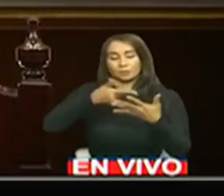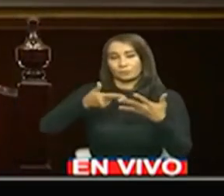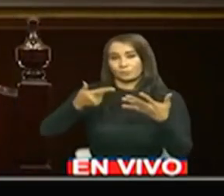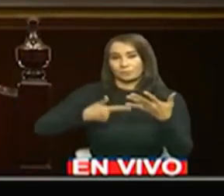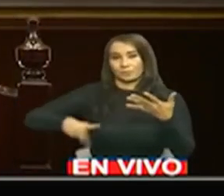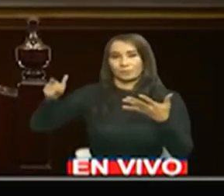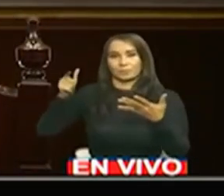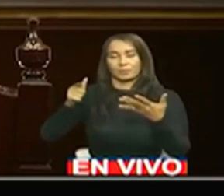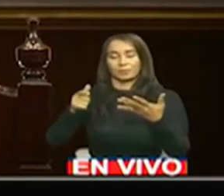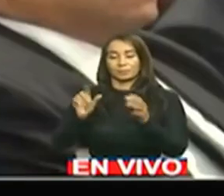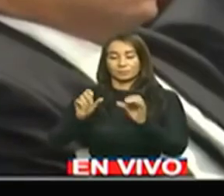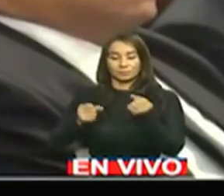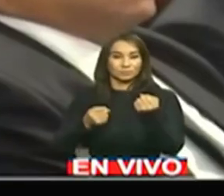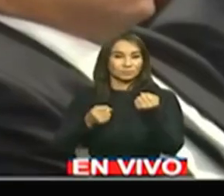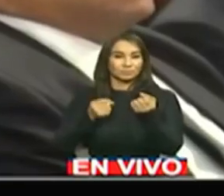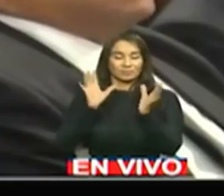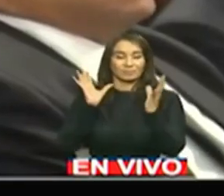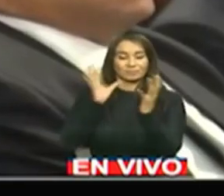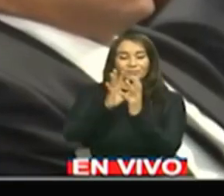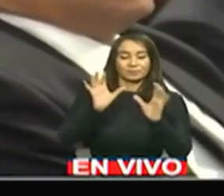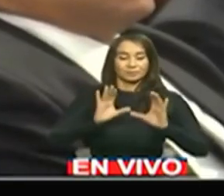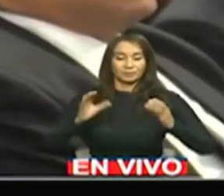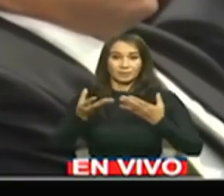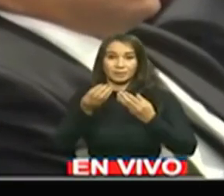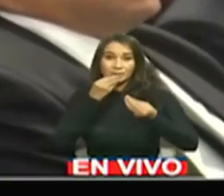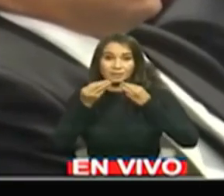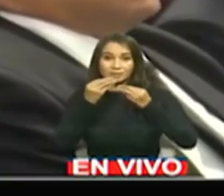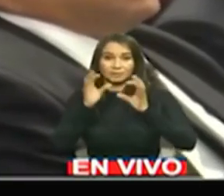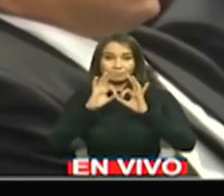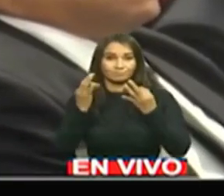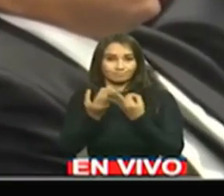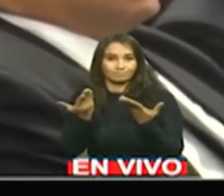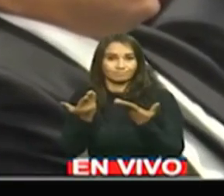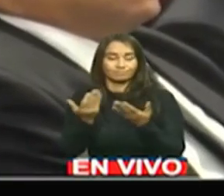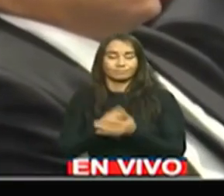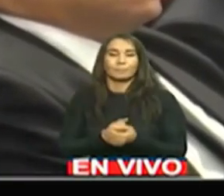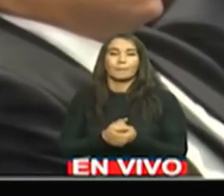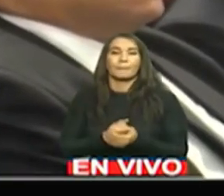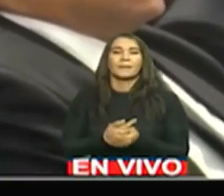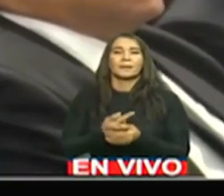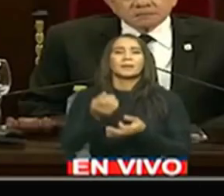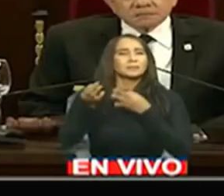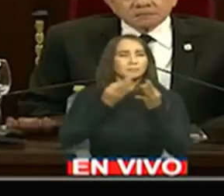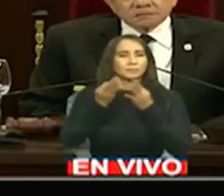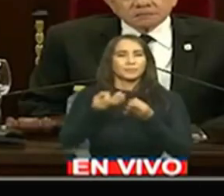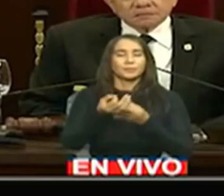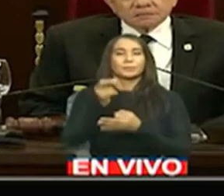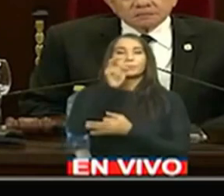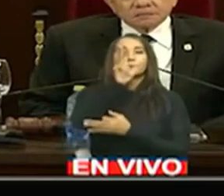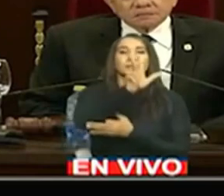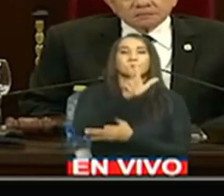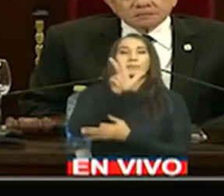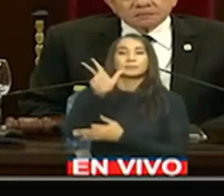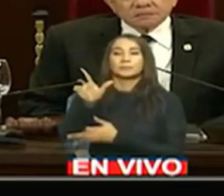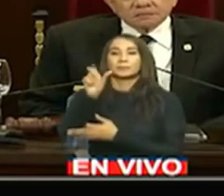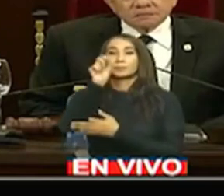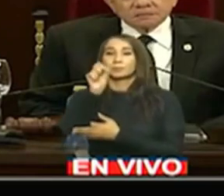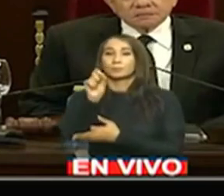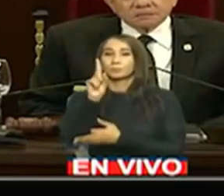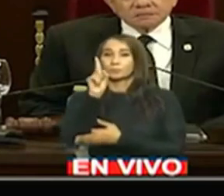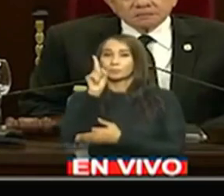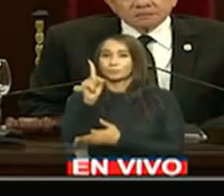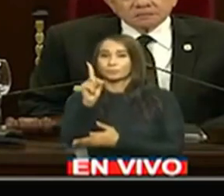costo de la canasta familiar, es suficiente con decir que el 33.1% de la inflación